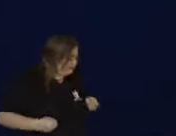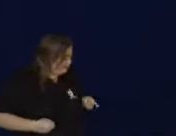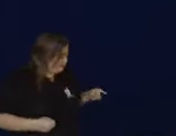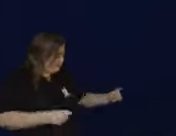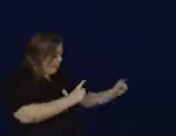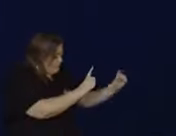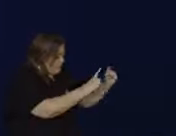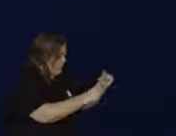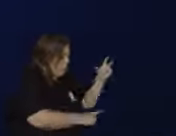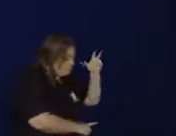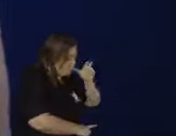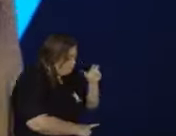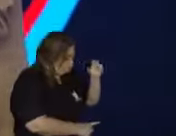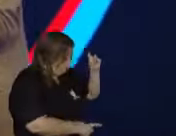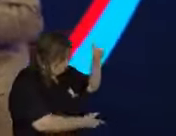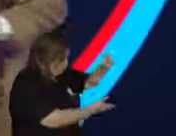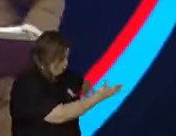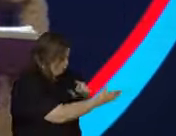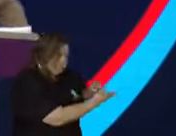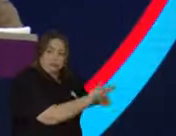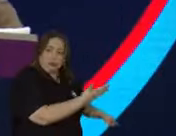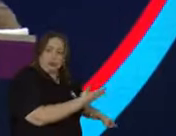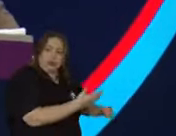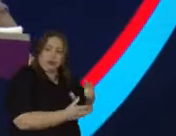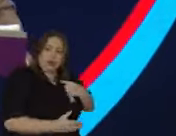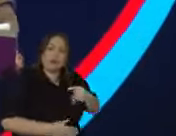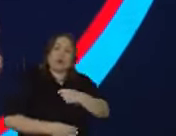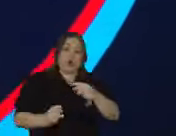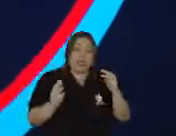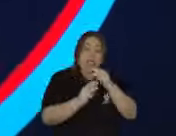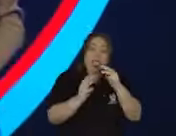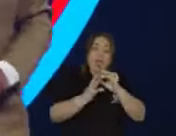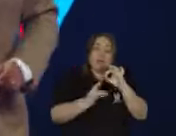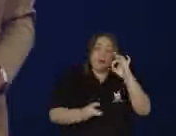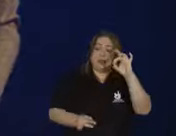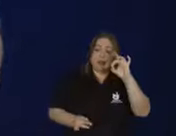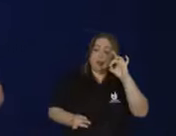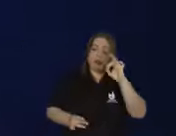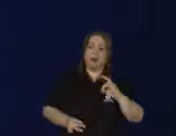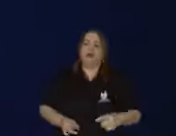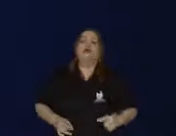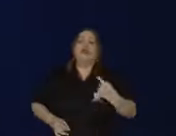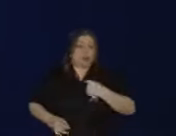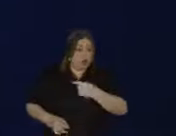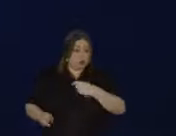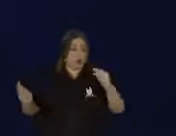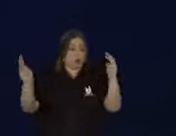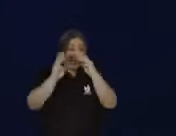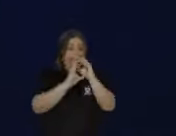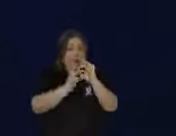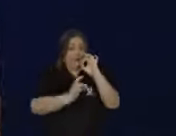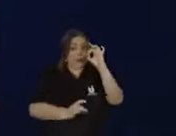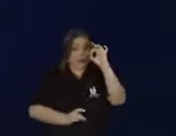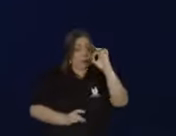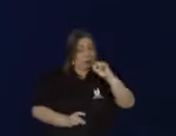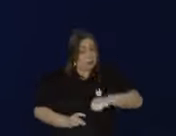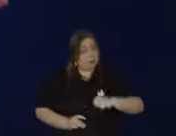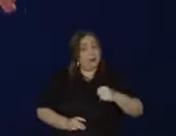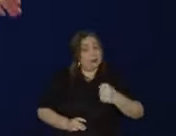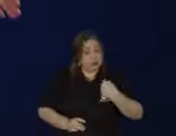de las tinieblas. Estamos en guerra, gente. Dígalo conmigo, estamos en guerra. Otra